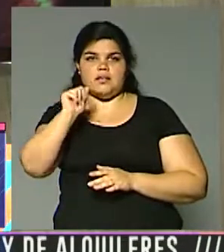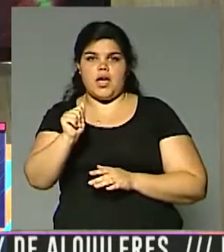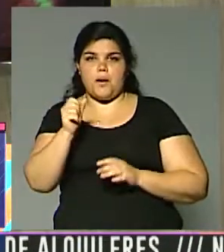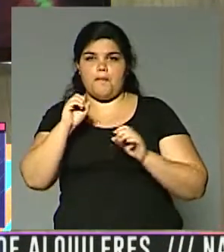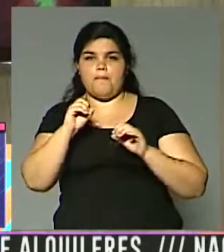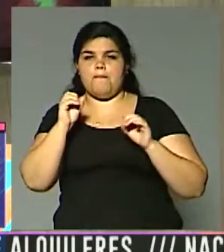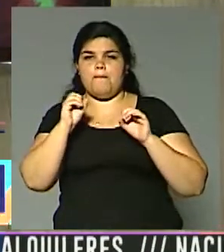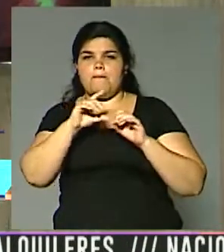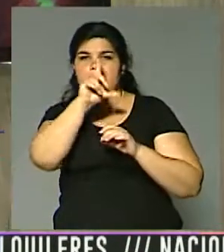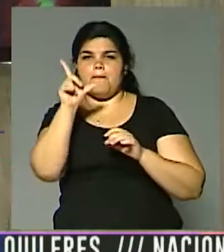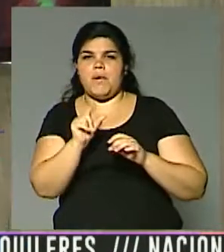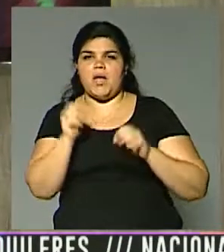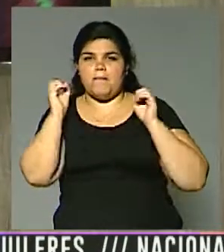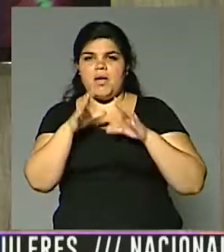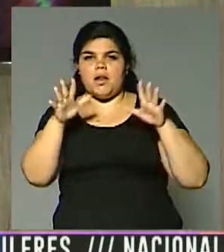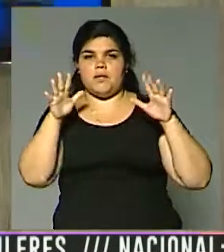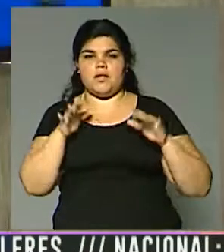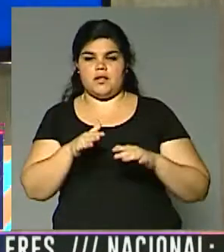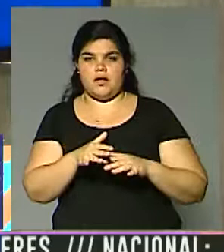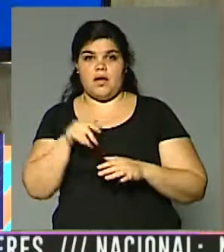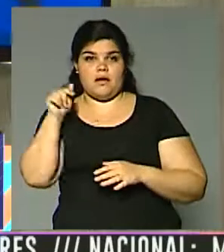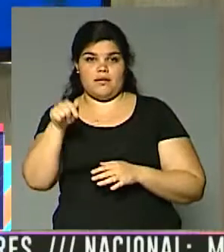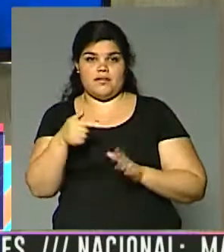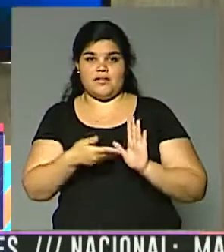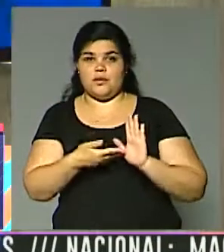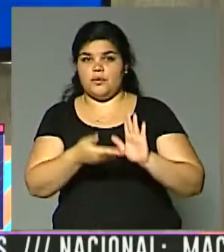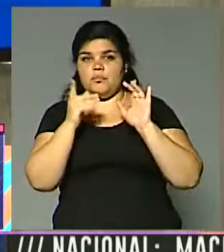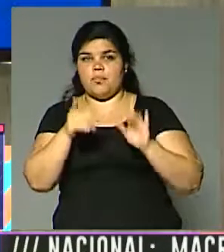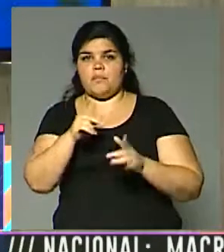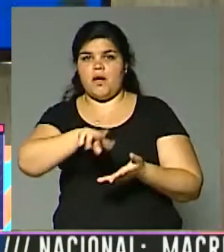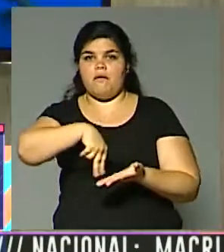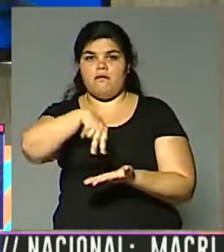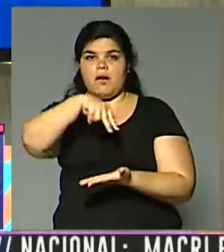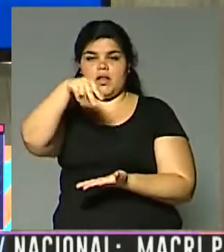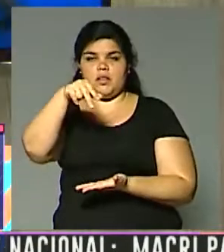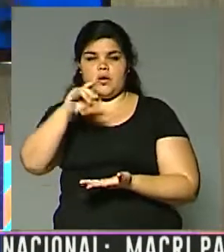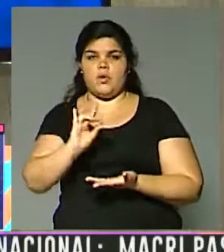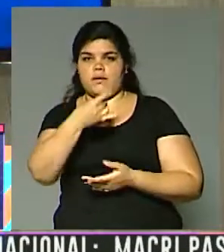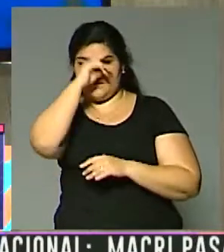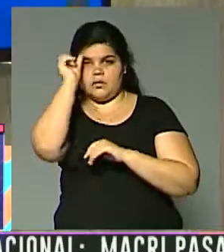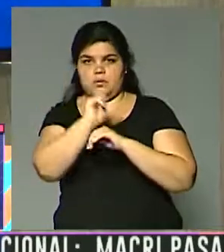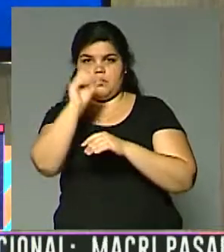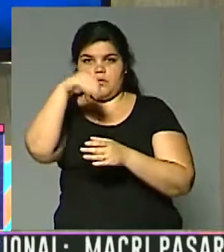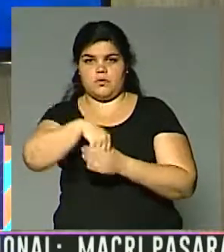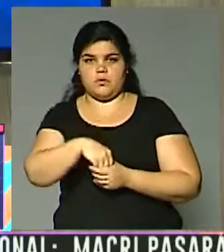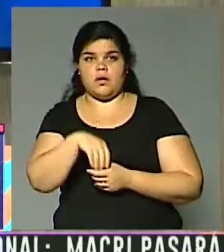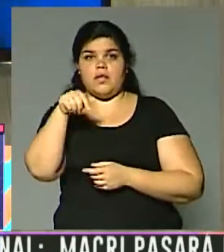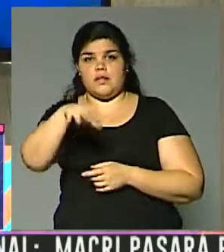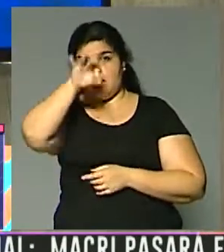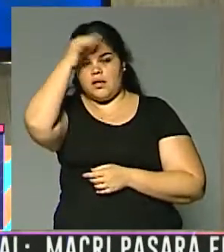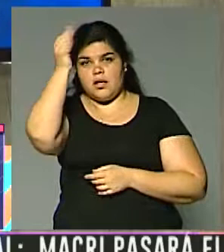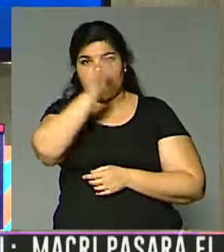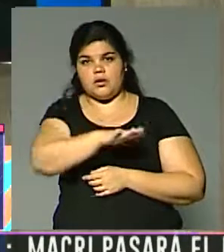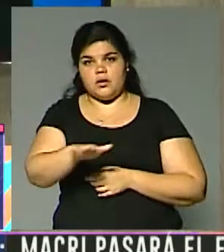clásico de lewis carroll será representado por el ballet de la uncuyo esta hora infantil cuenta con más de 40